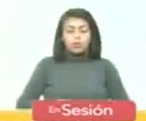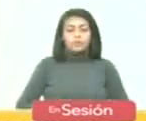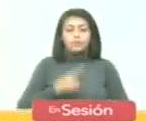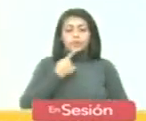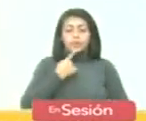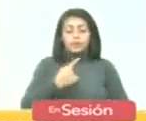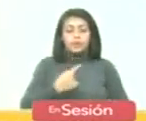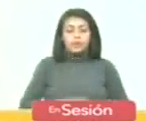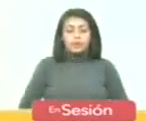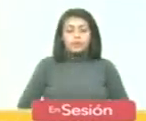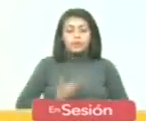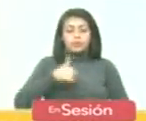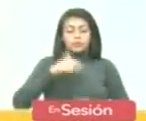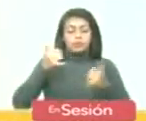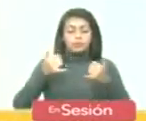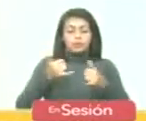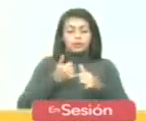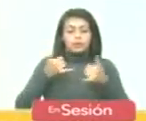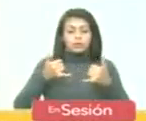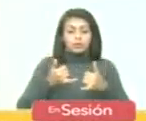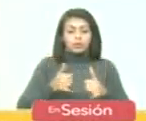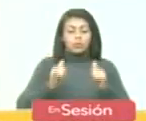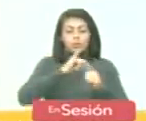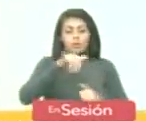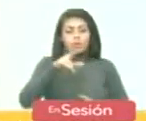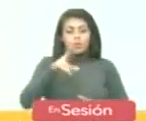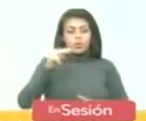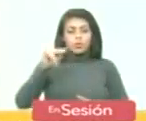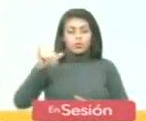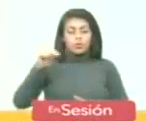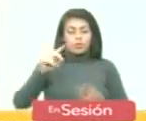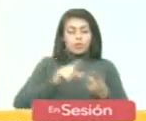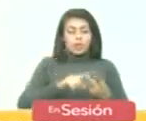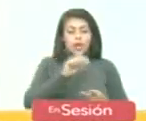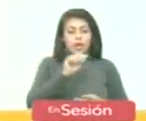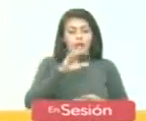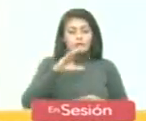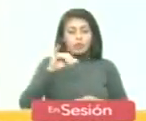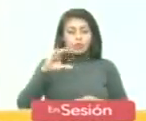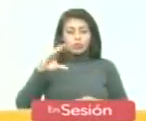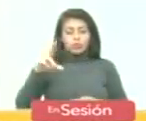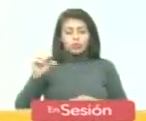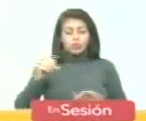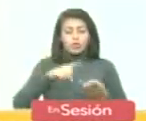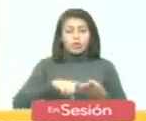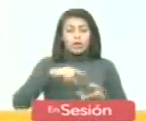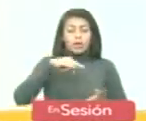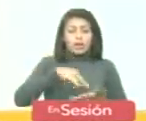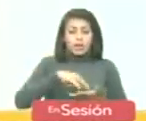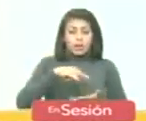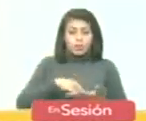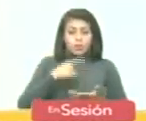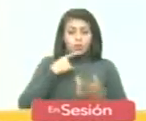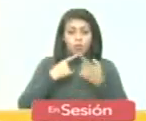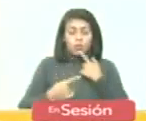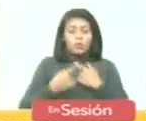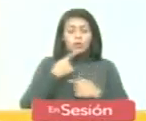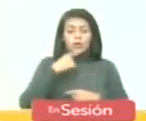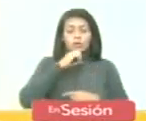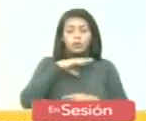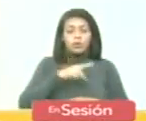diga que somos hijos de Junín, de Ayacucho, de Boyacá, de Carabobo, pero también para que la historia diga